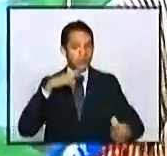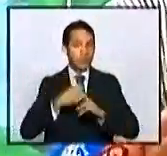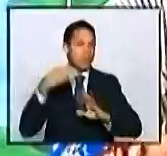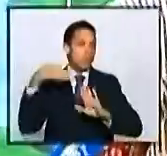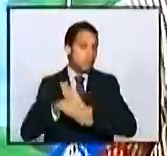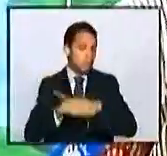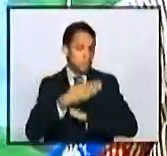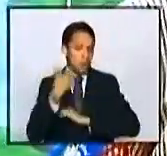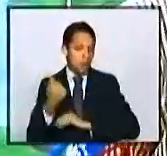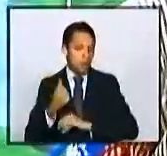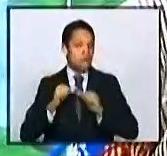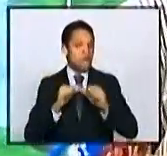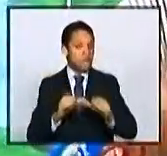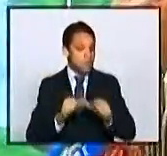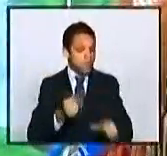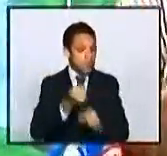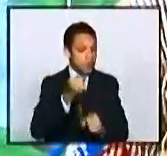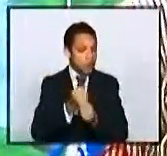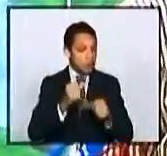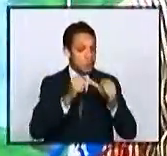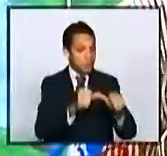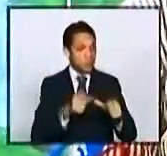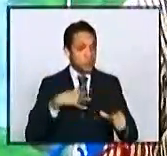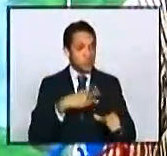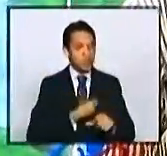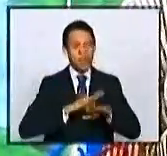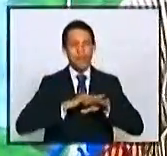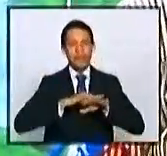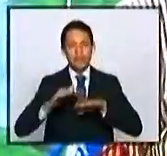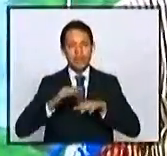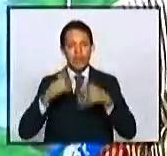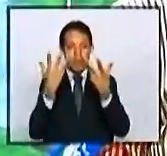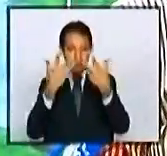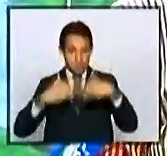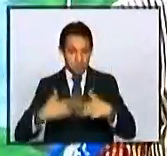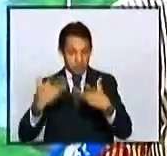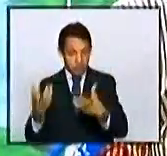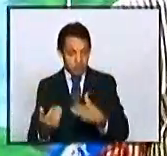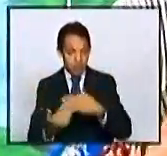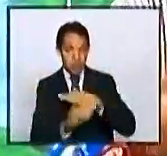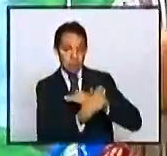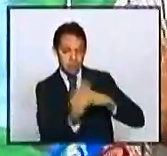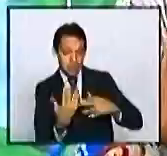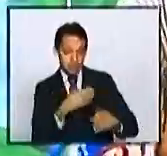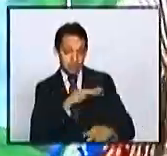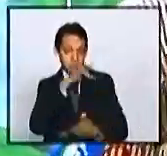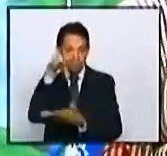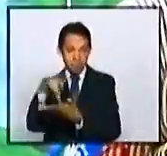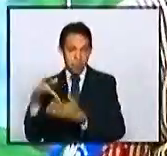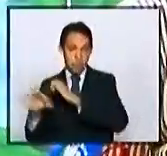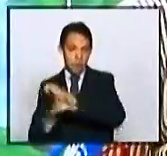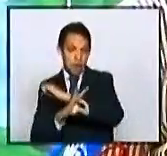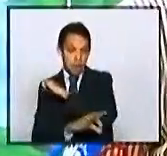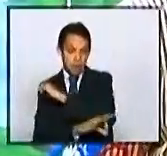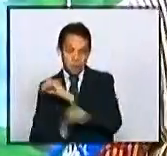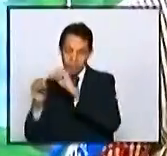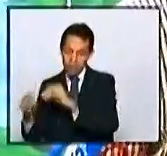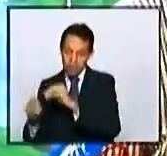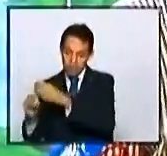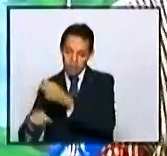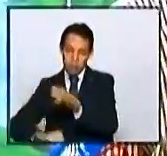costos. Entonces también la Clínica de la Felicidad, les queremos hacer la invitación a todos los empresarios, tenemos esos paquetes para